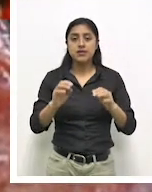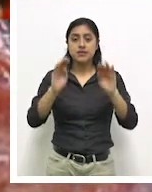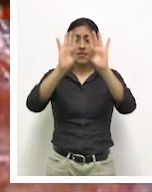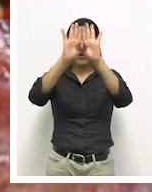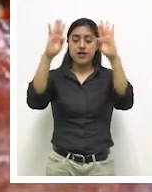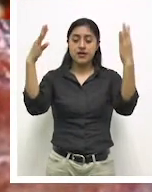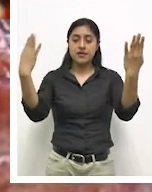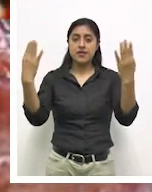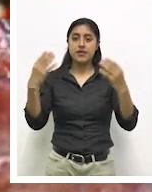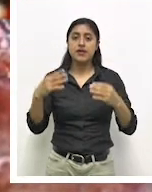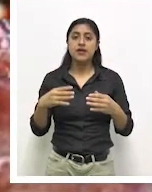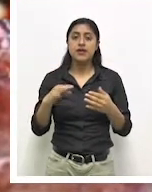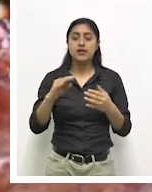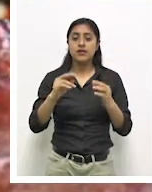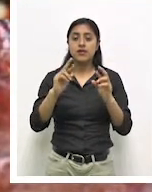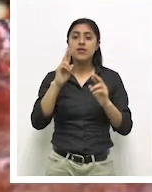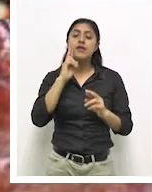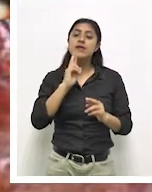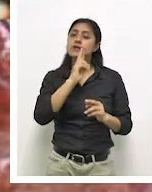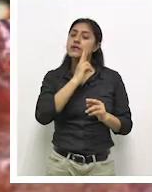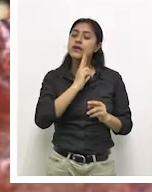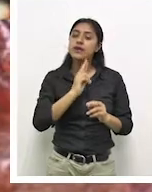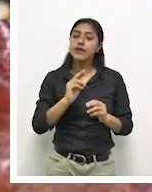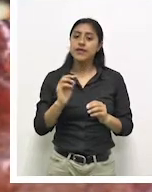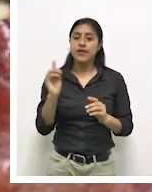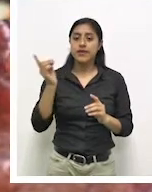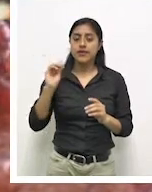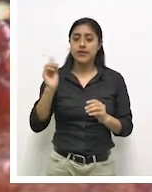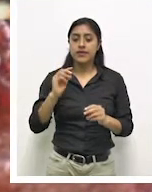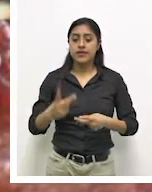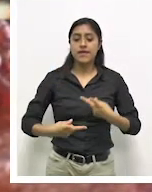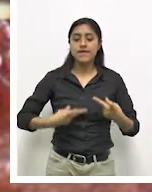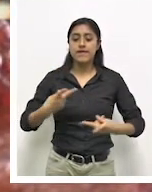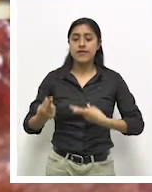asiática. Para InforENAP GT, Katherine García.